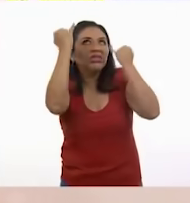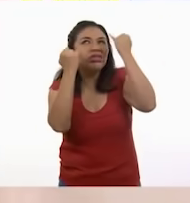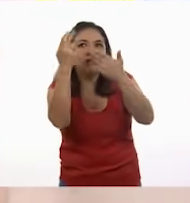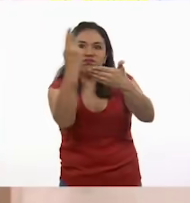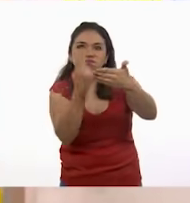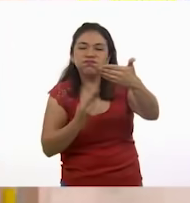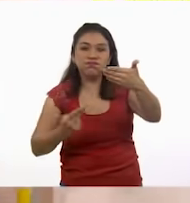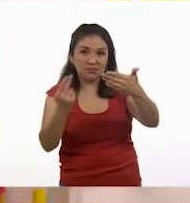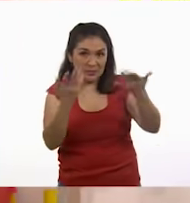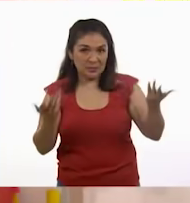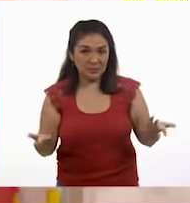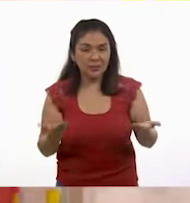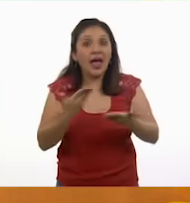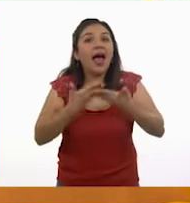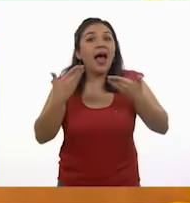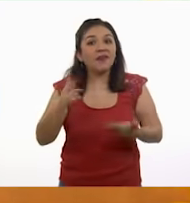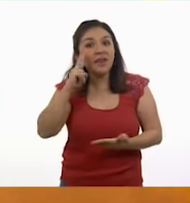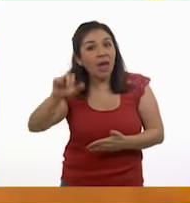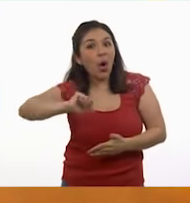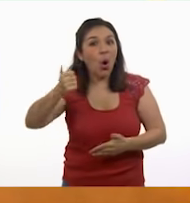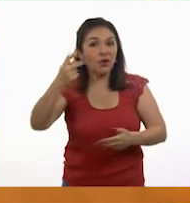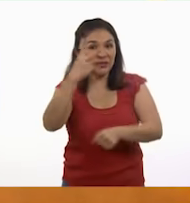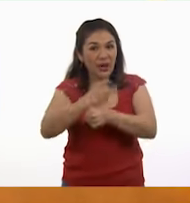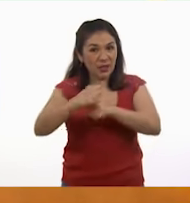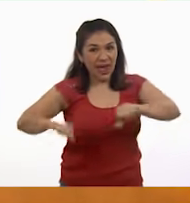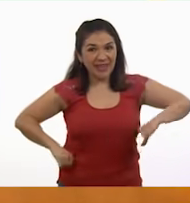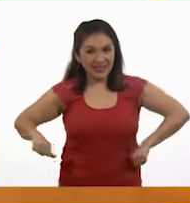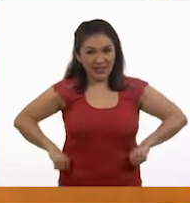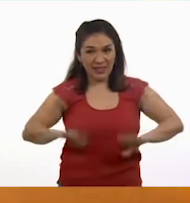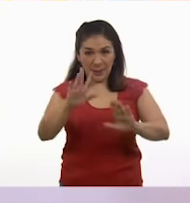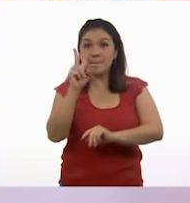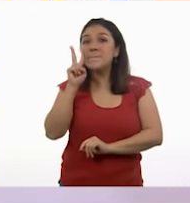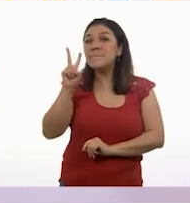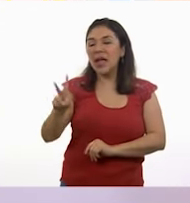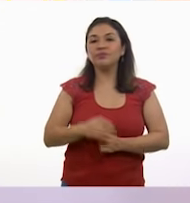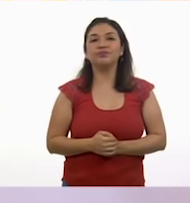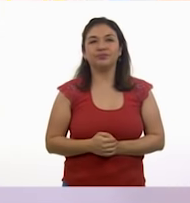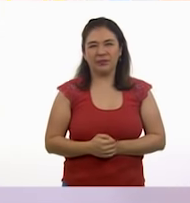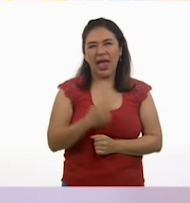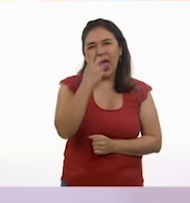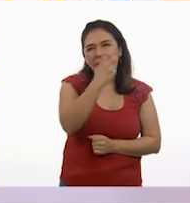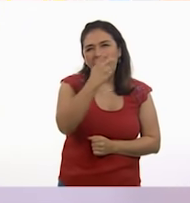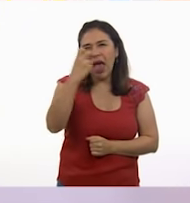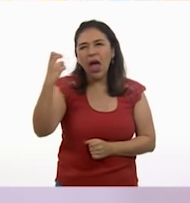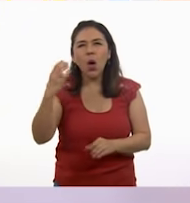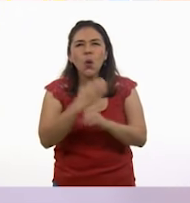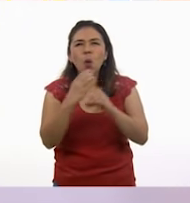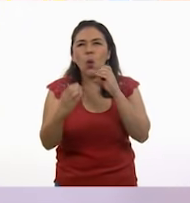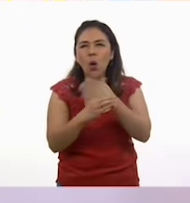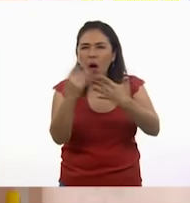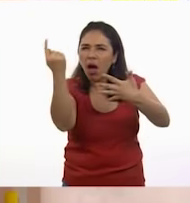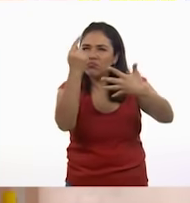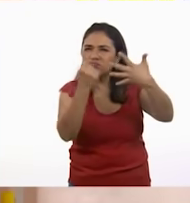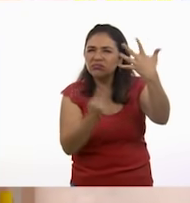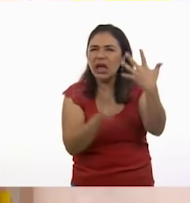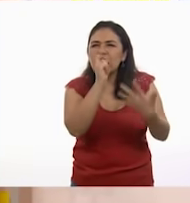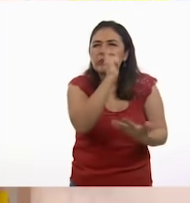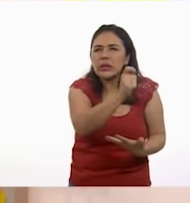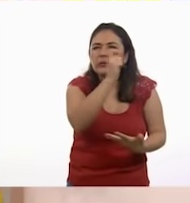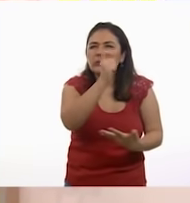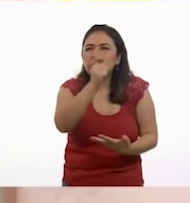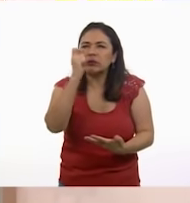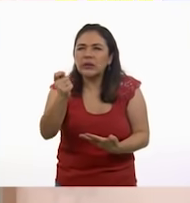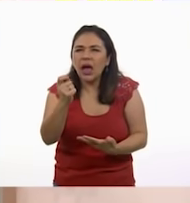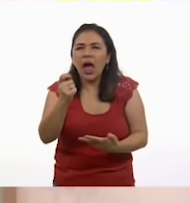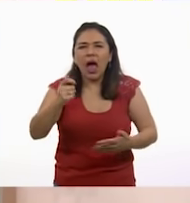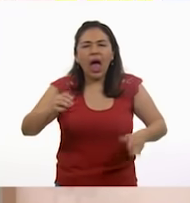y ahora podemos pasar a la siguiente actividad visual y fíjate bien pincha con todos estos elementos y con lo que significa cada uno